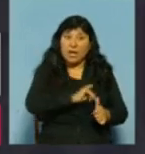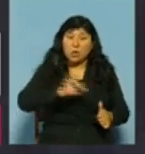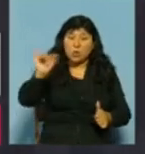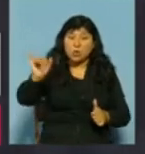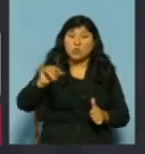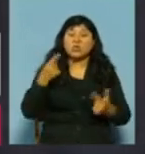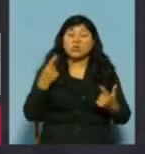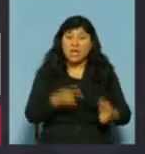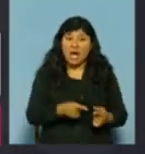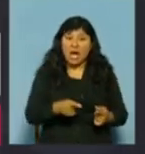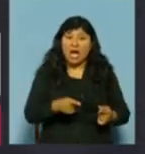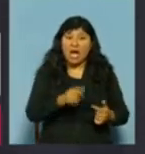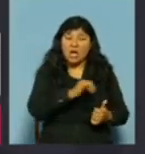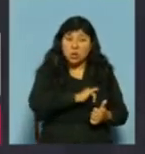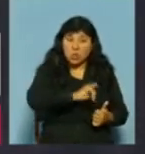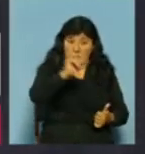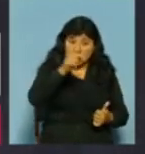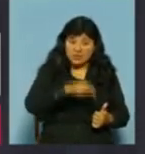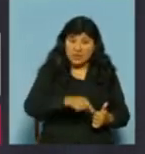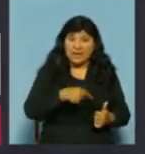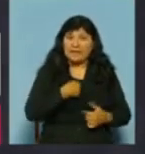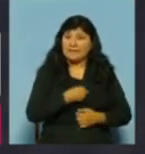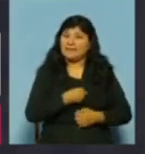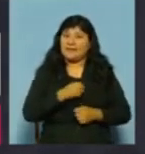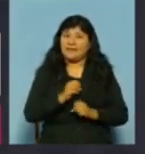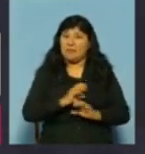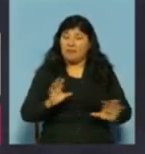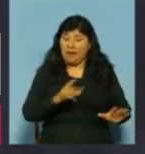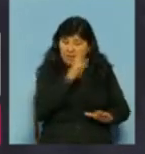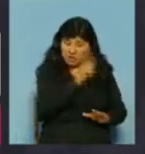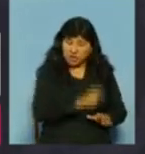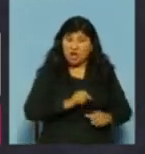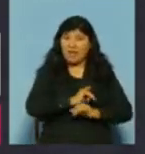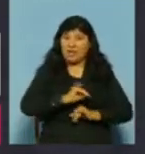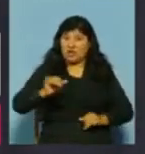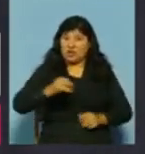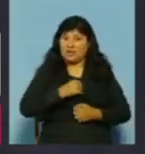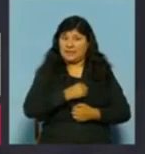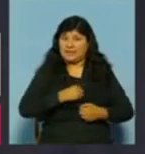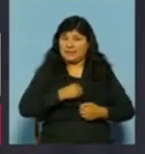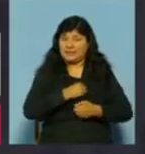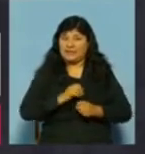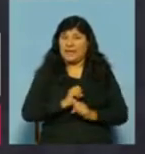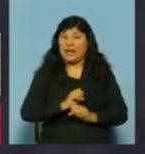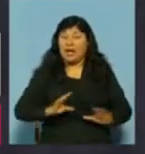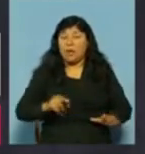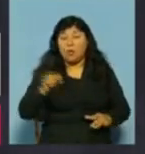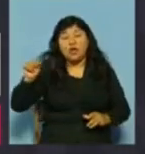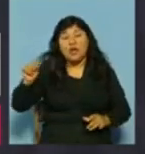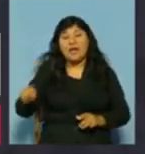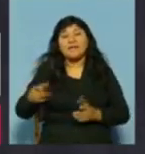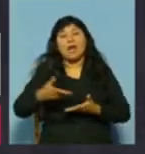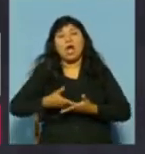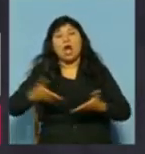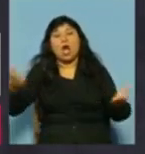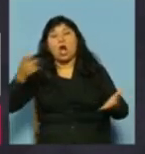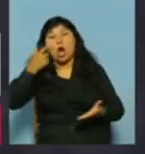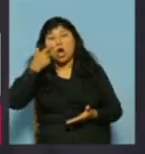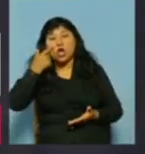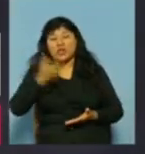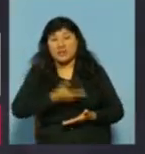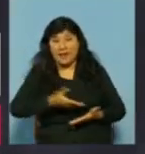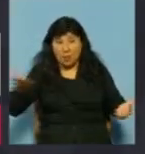porque dimos a conocer la denuncia, está completamente fuera de lugar, porque la denuncia era